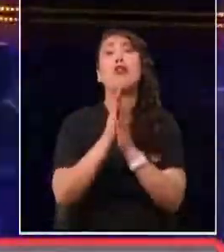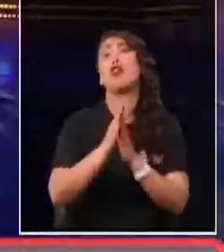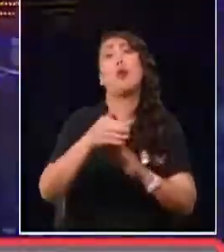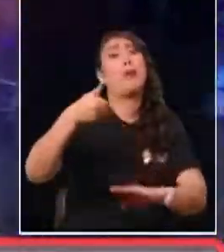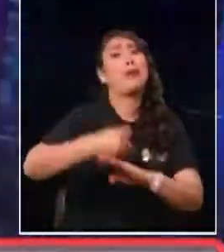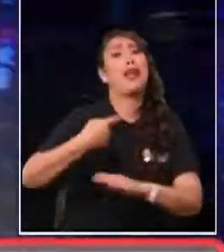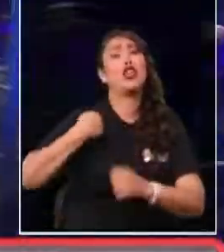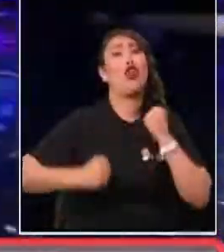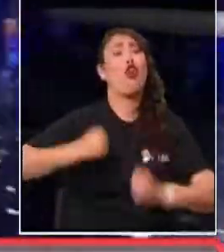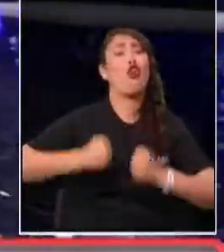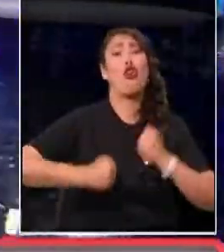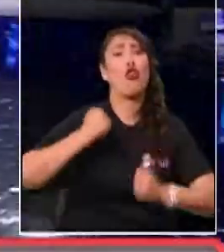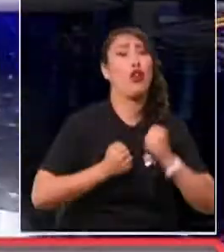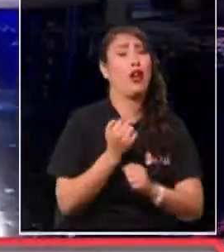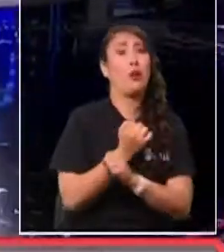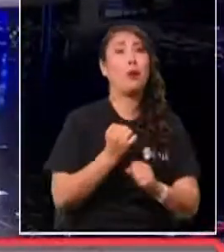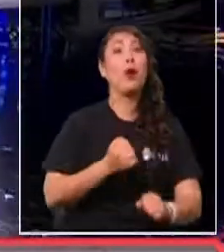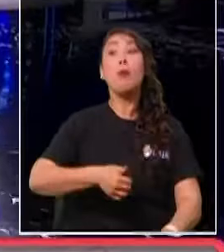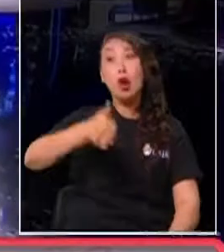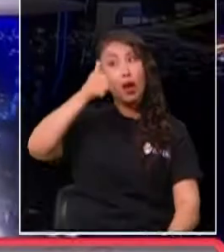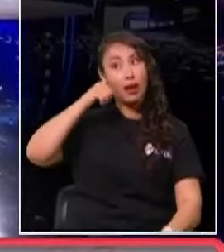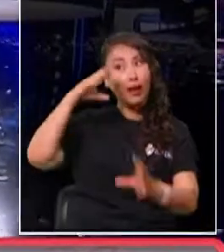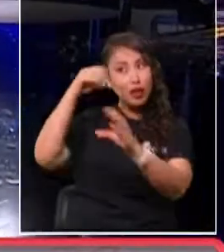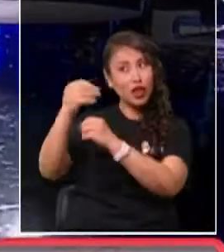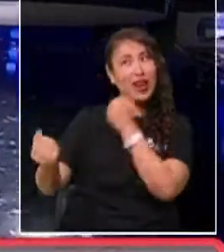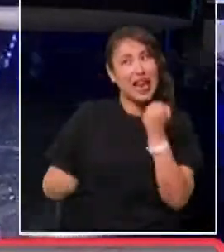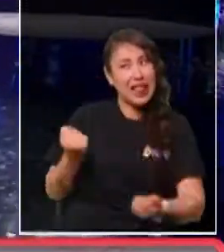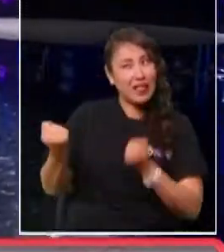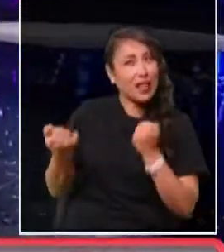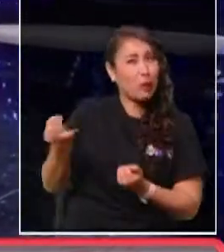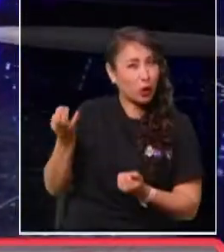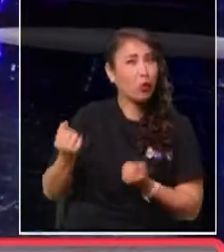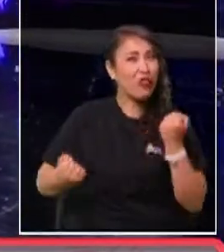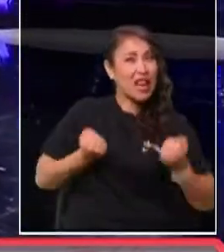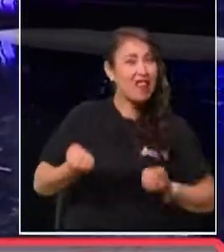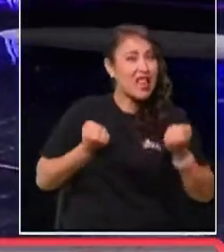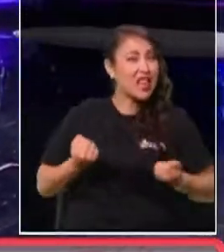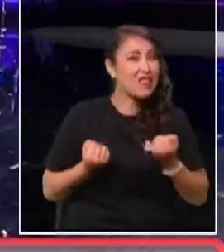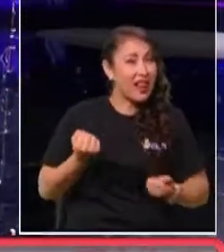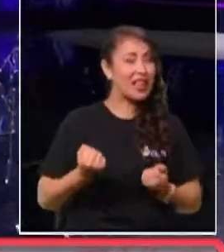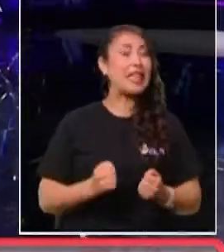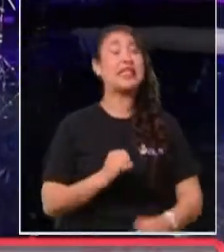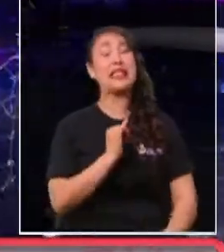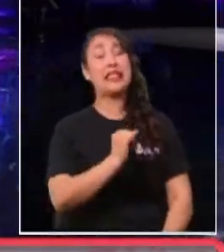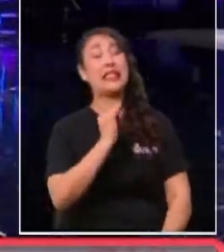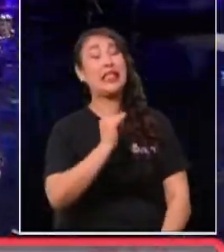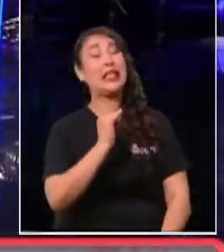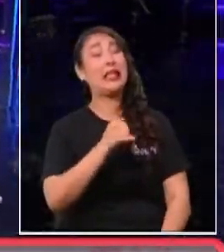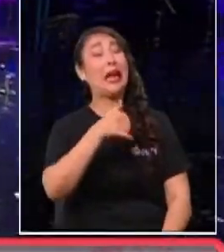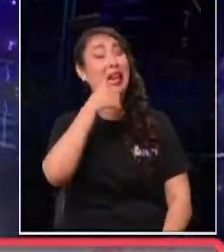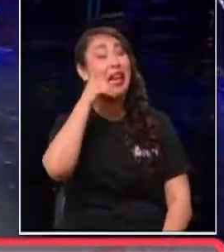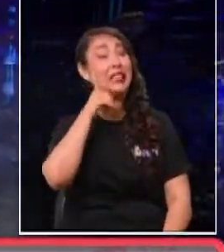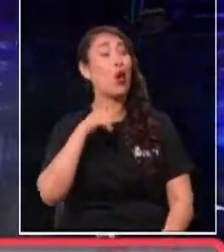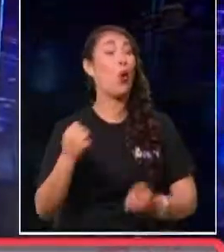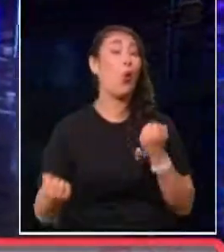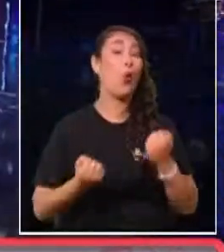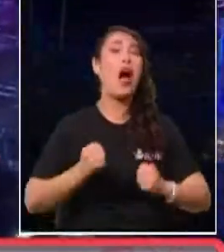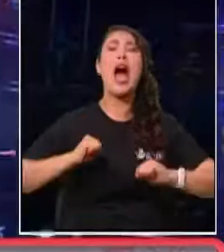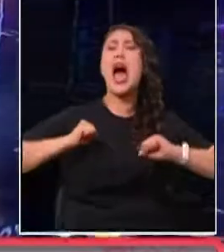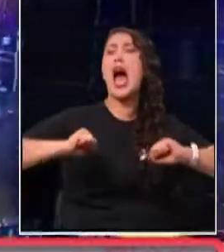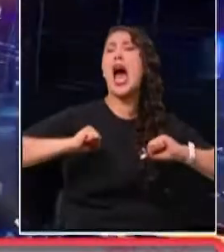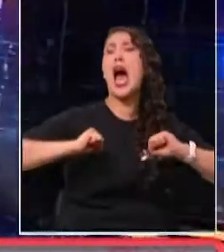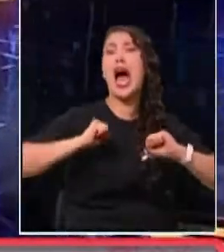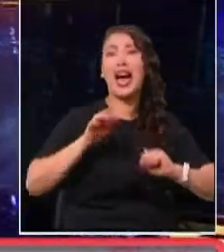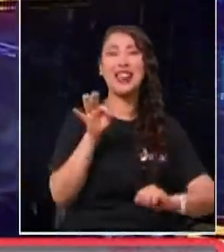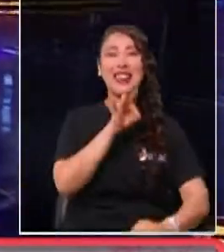cadera. No corra. Anoche bailaste mucho, me dijeron. ¿Ah? Anoche bailaste mucho. Sí, bailé mucho ayer. Ya. Hasta abajo. Vamos,